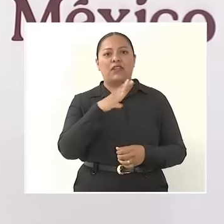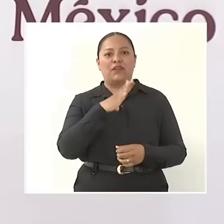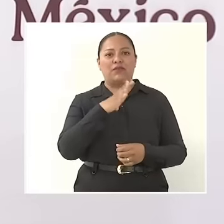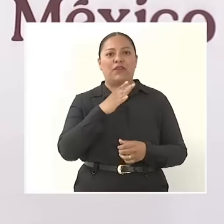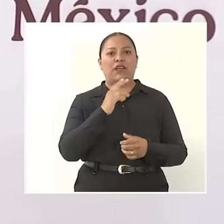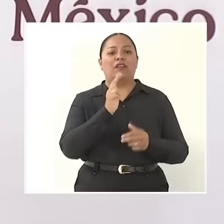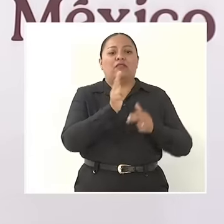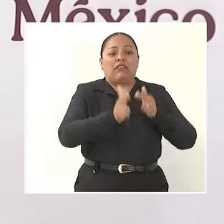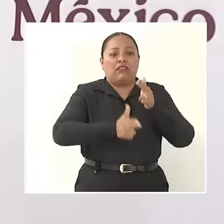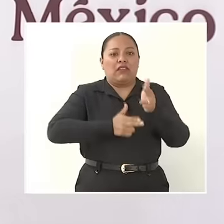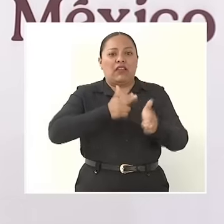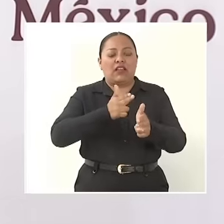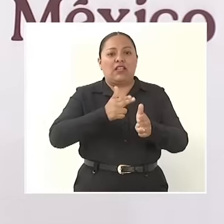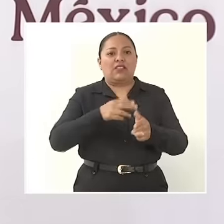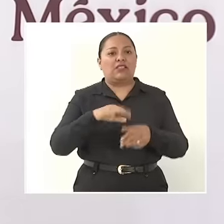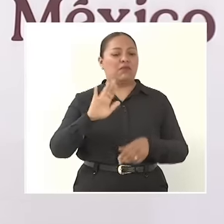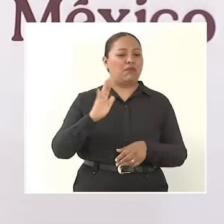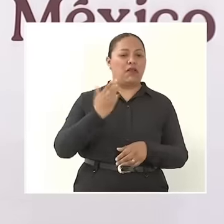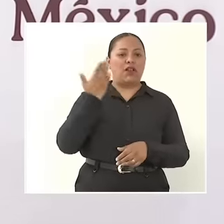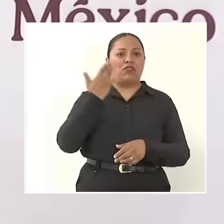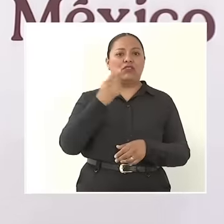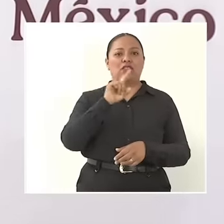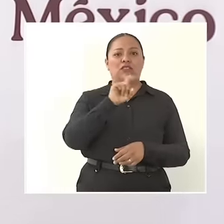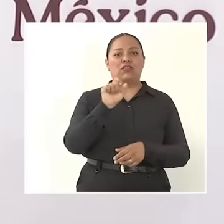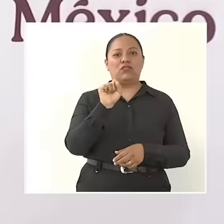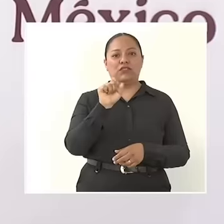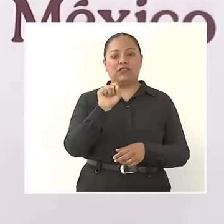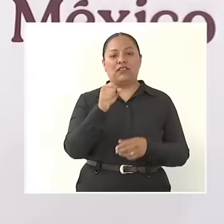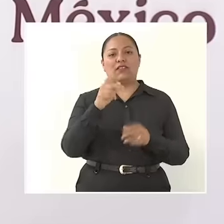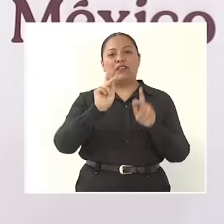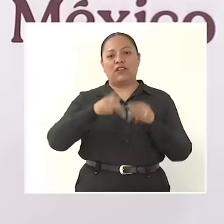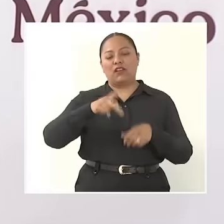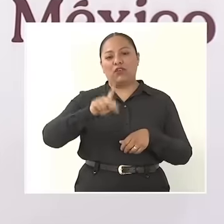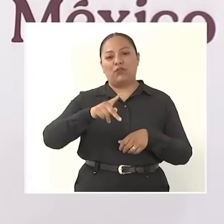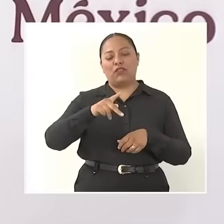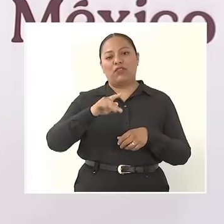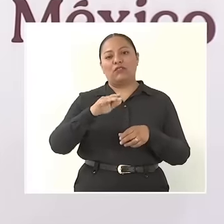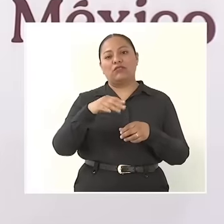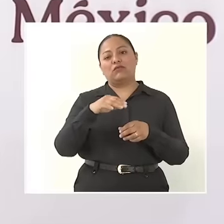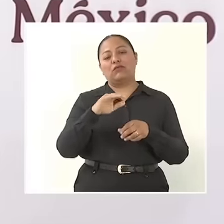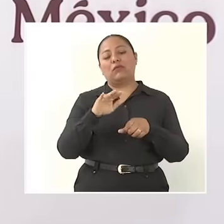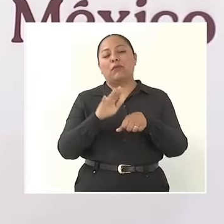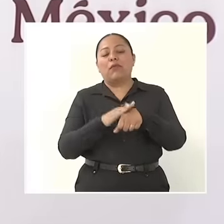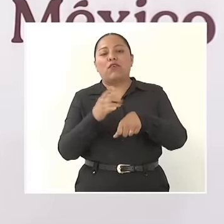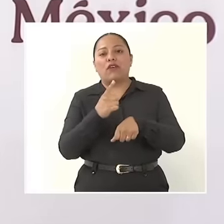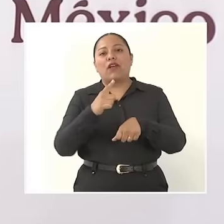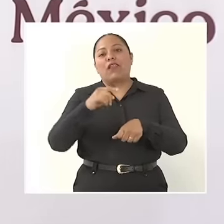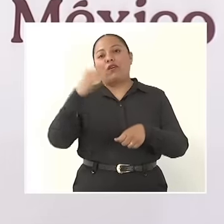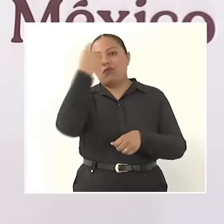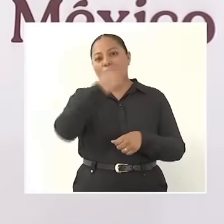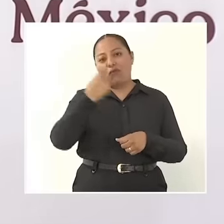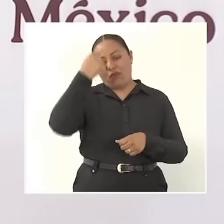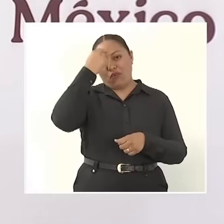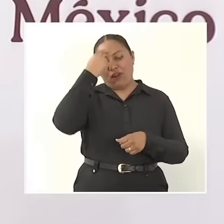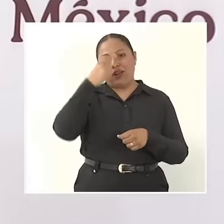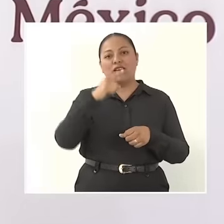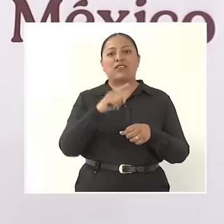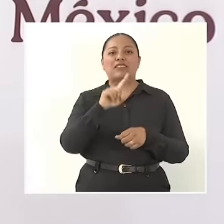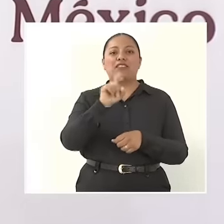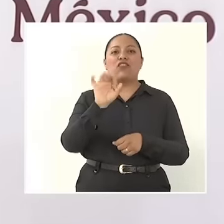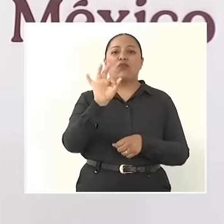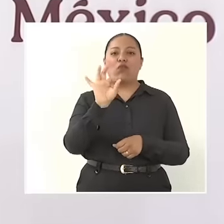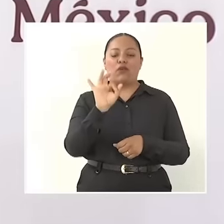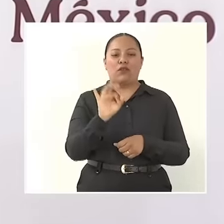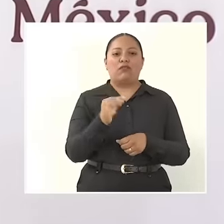con velocidad máxima de 160 kilómetros por hora y capacidad para 450 pasajeros. Los